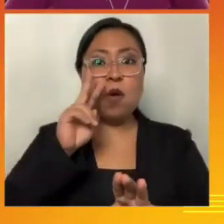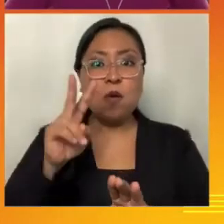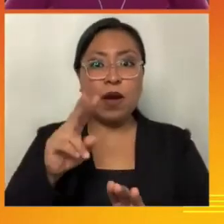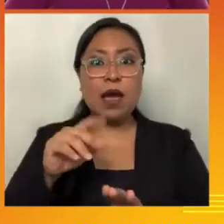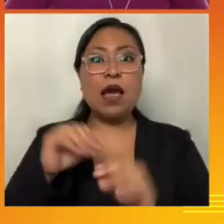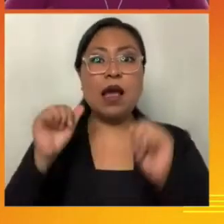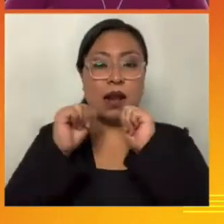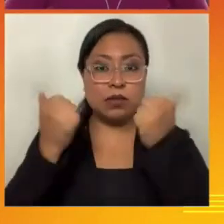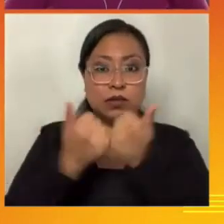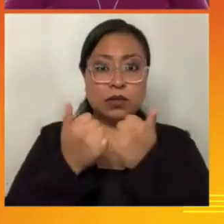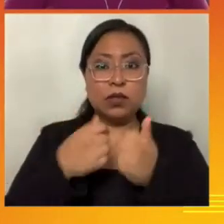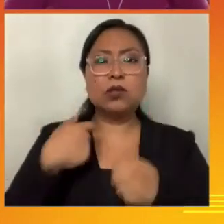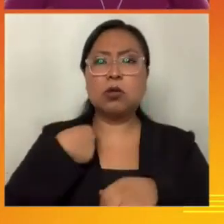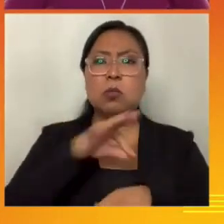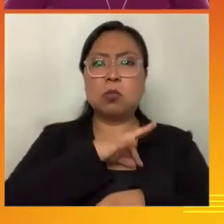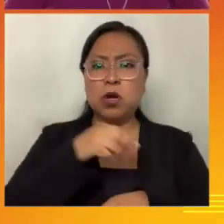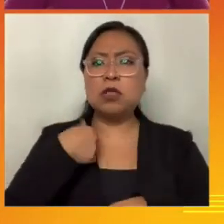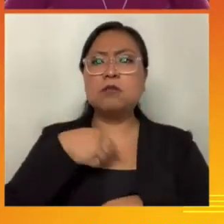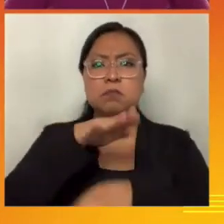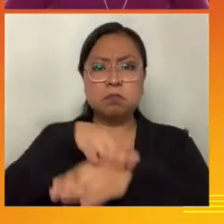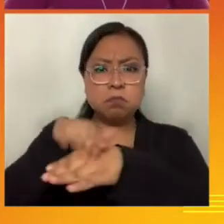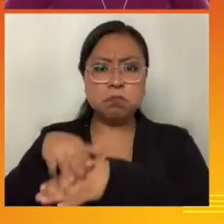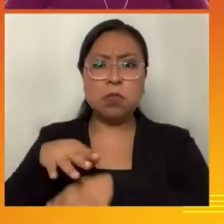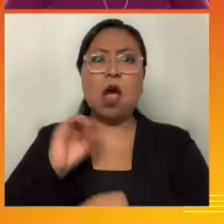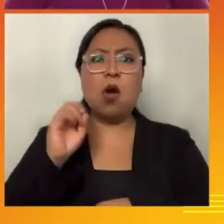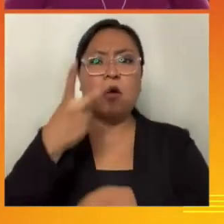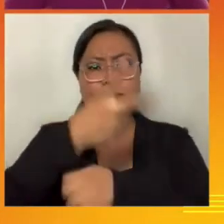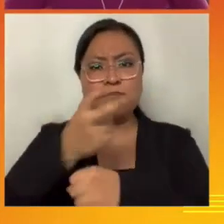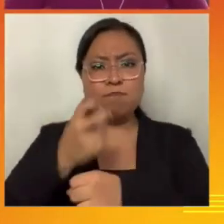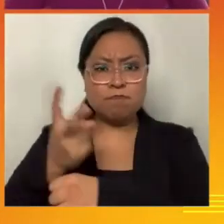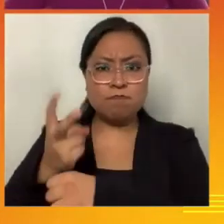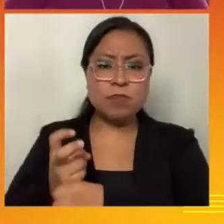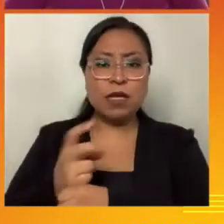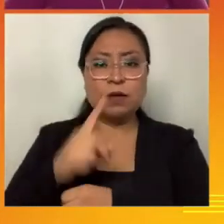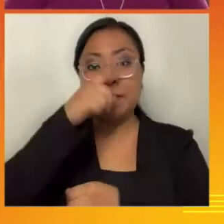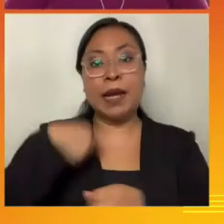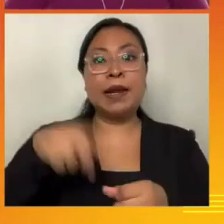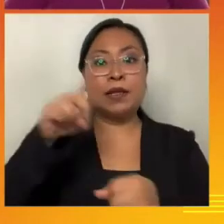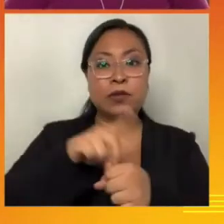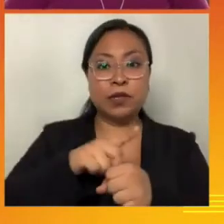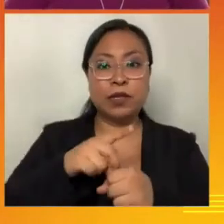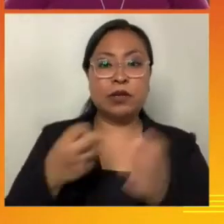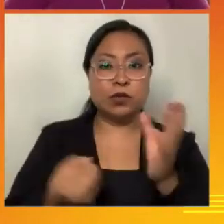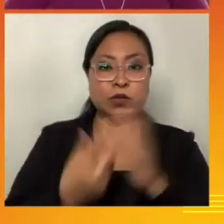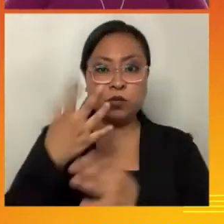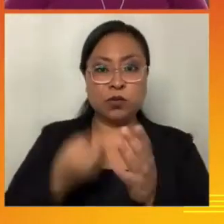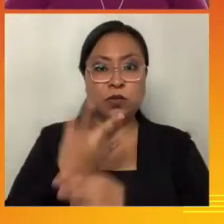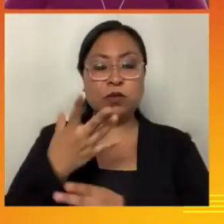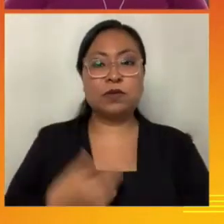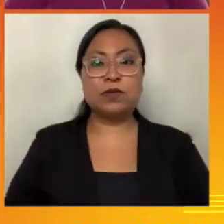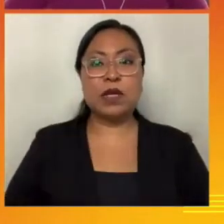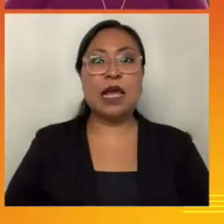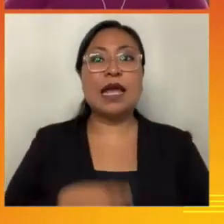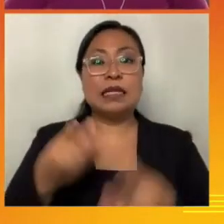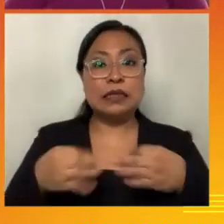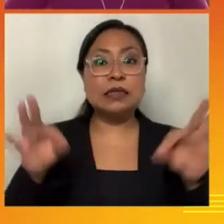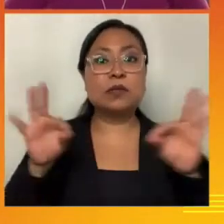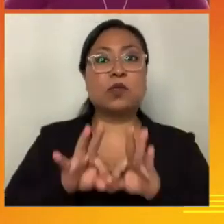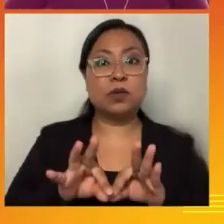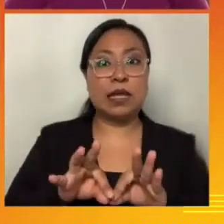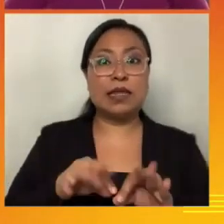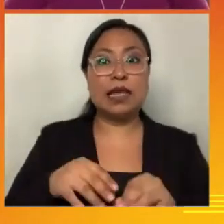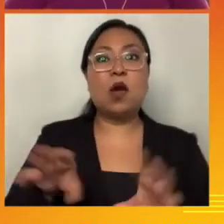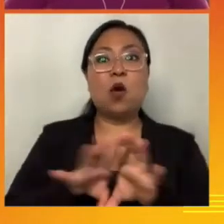quisieran atraer como prospectos o como nuevos donantes. Y por eso también es importante tener una presencia